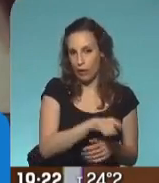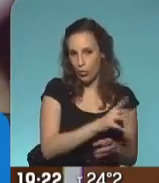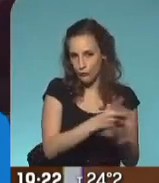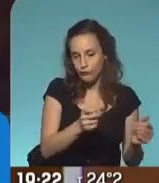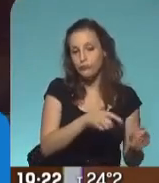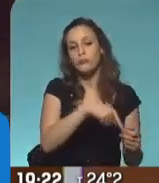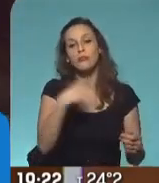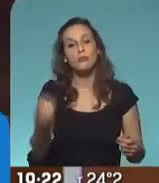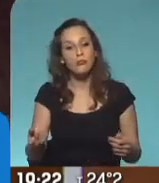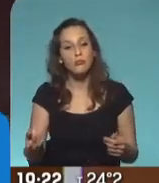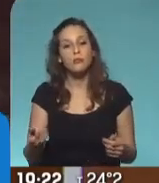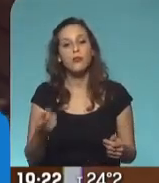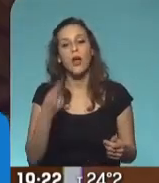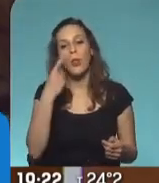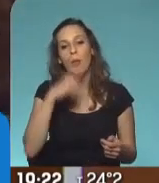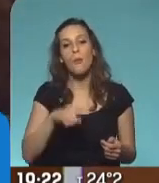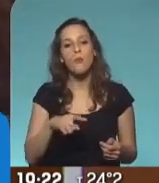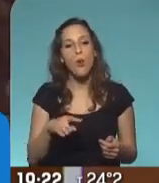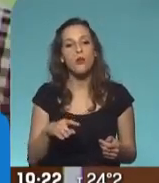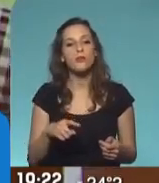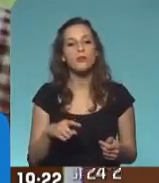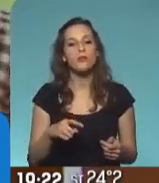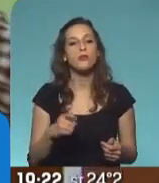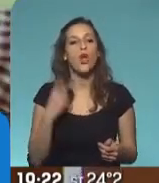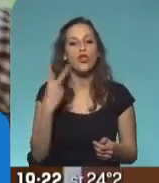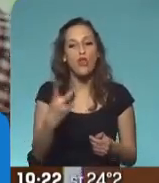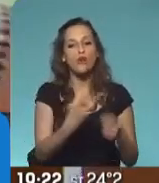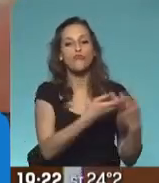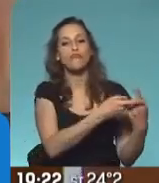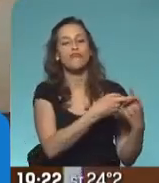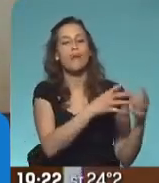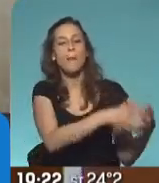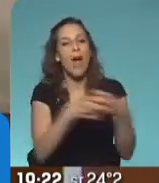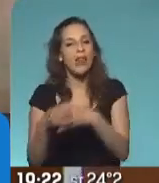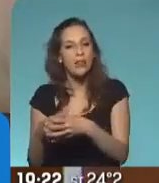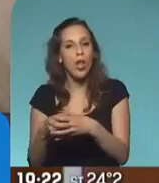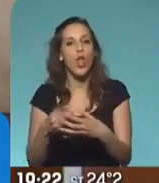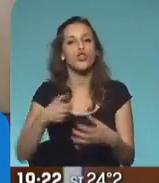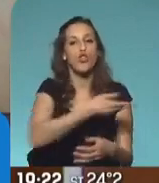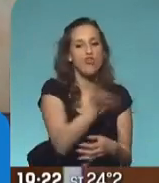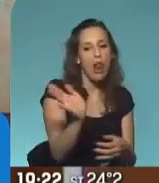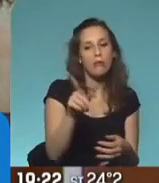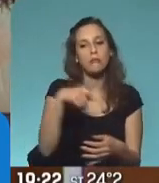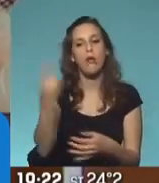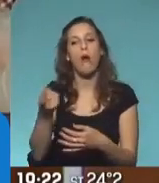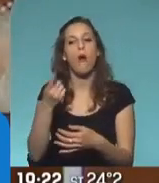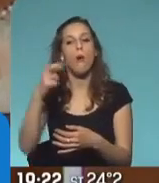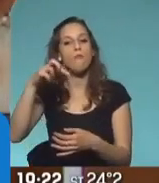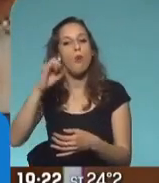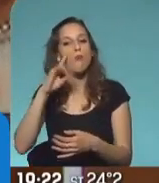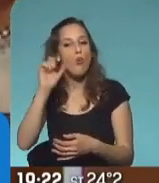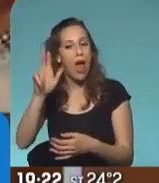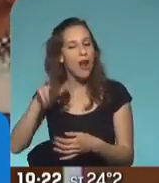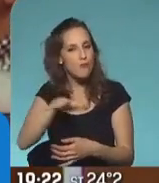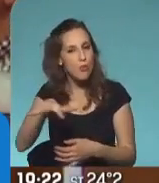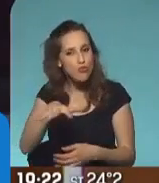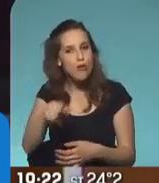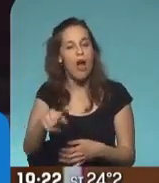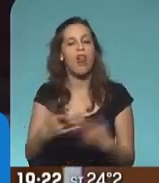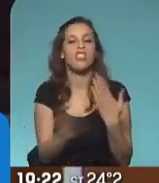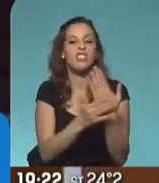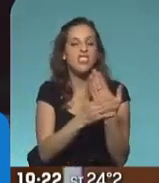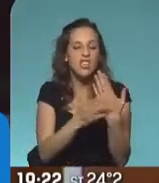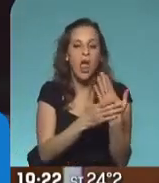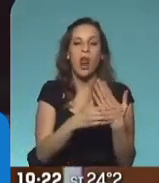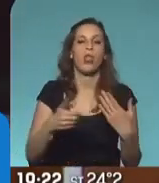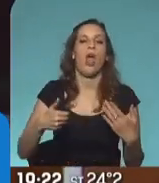se fueron intercalando en el poder, el Partido Socialista y el Partido Popular, un partido de izquierda socialdemócrata y un